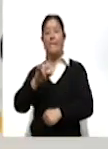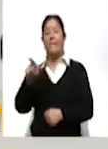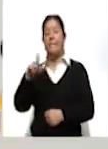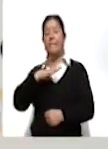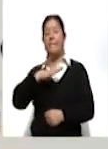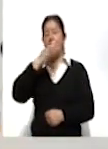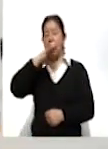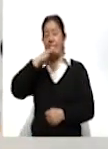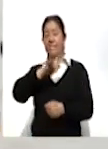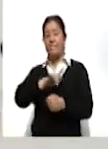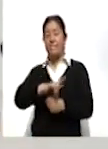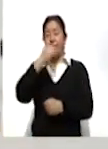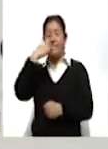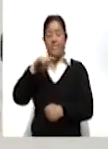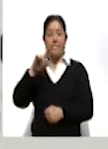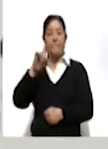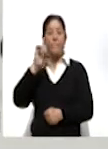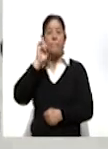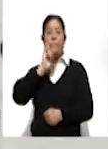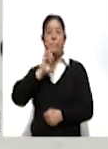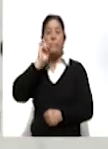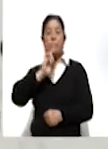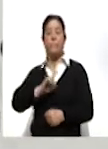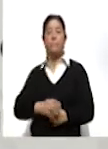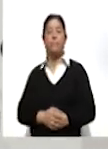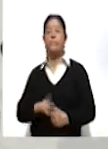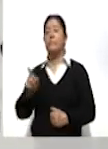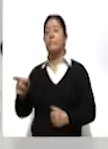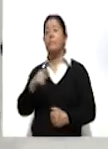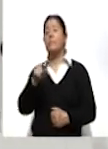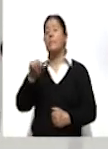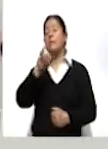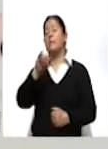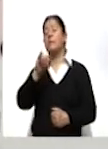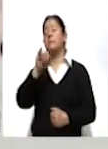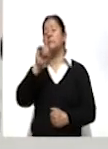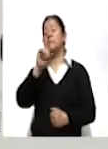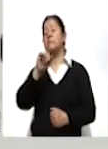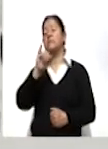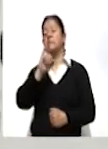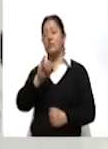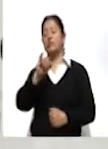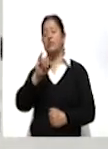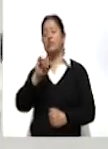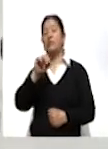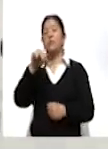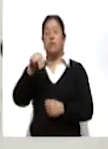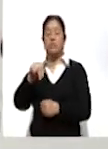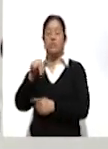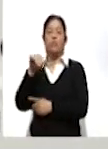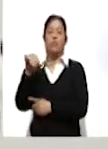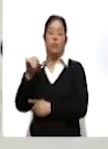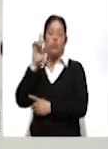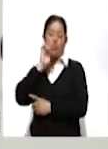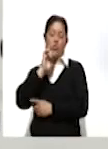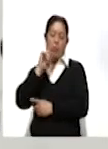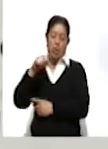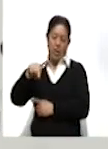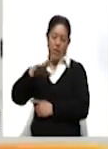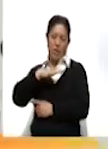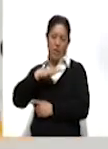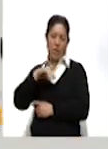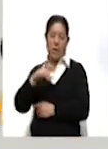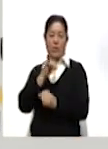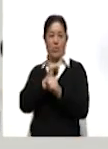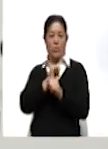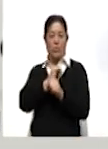Que Vivan las Mujeres, por parte de Secretaría de Cultura con el Instituto Nacional de Mujeres. Y bueno, se llama así porque va a haber una